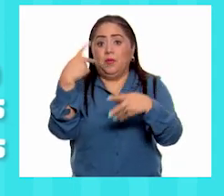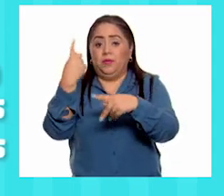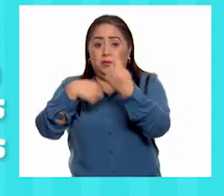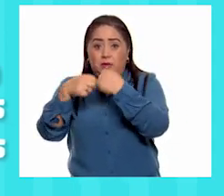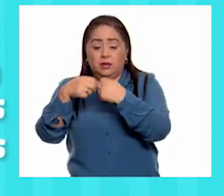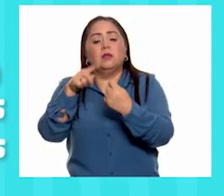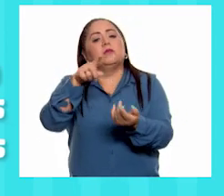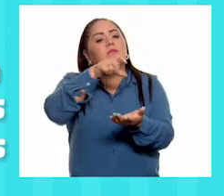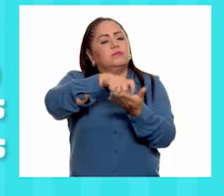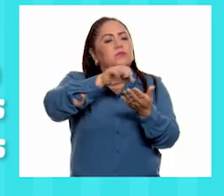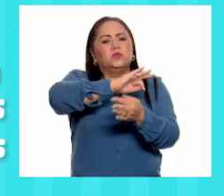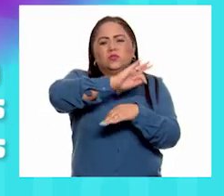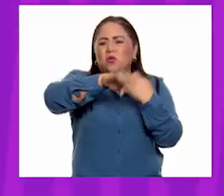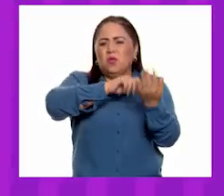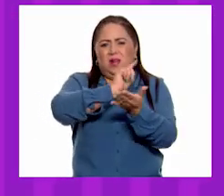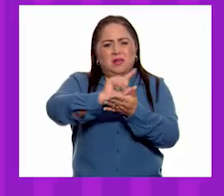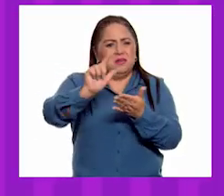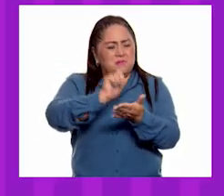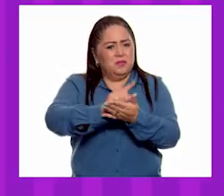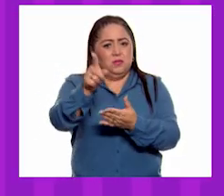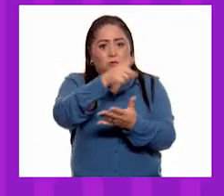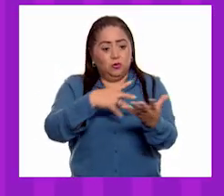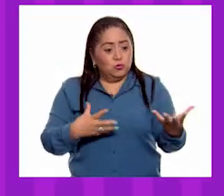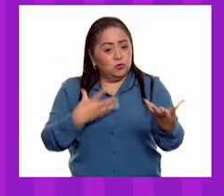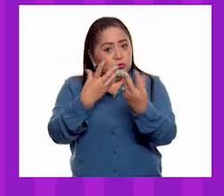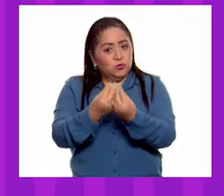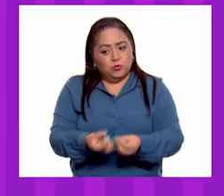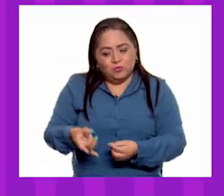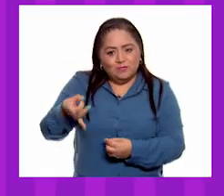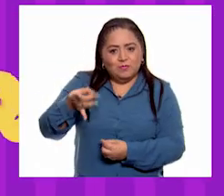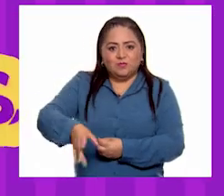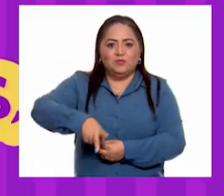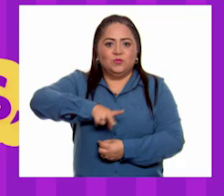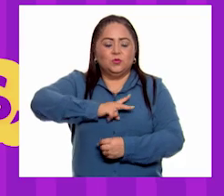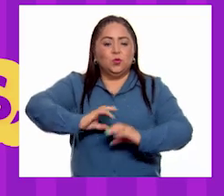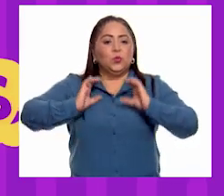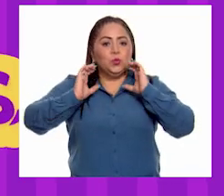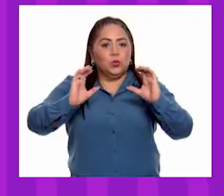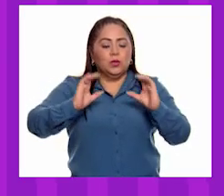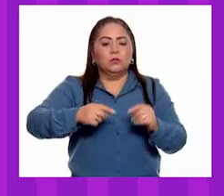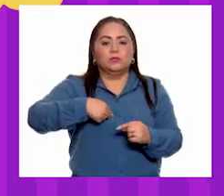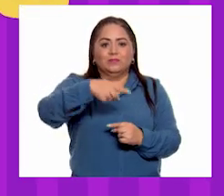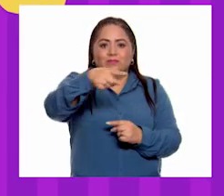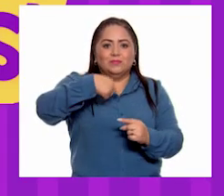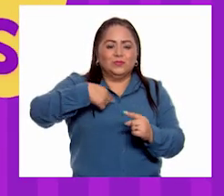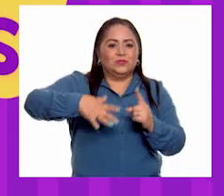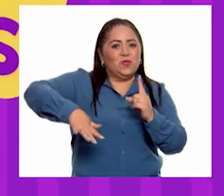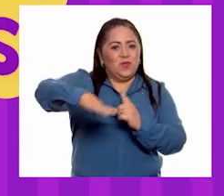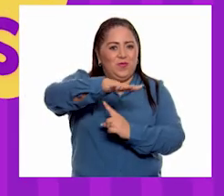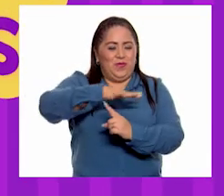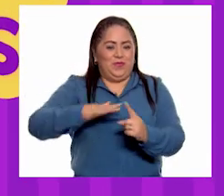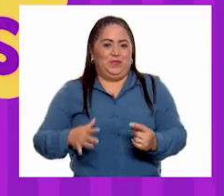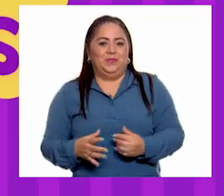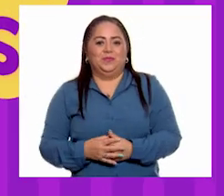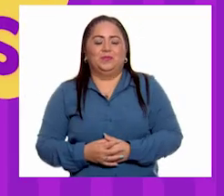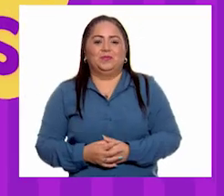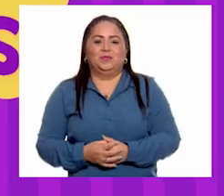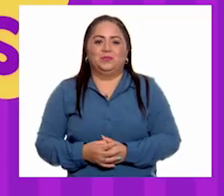o en el supermercado. Sigamos luchando juntos contra este virus, cuidándonos los unos a los